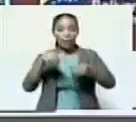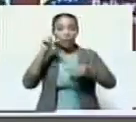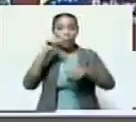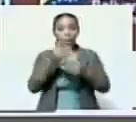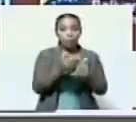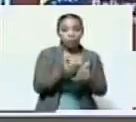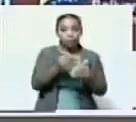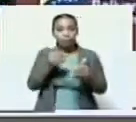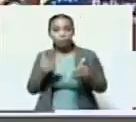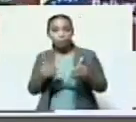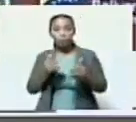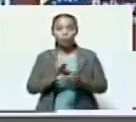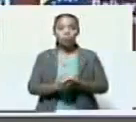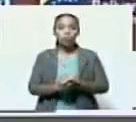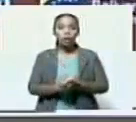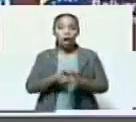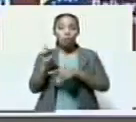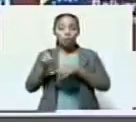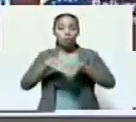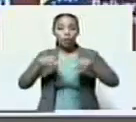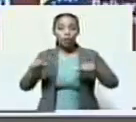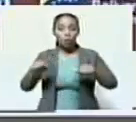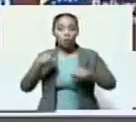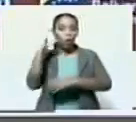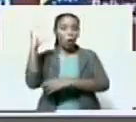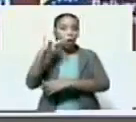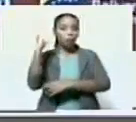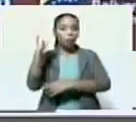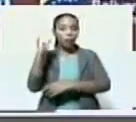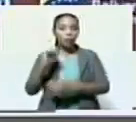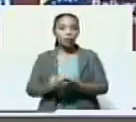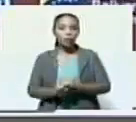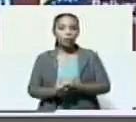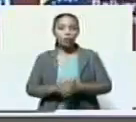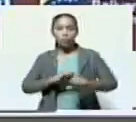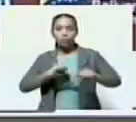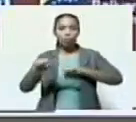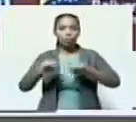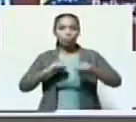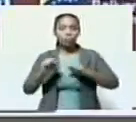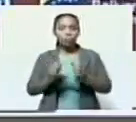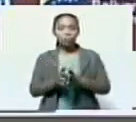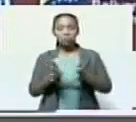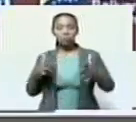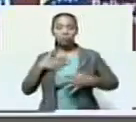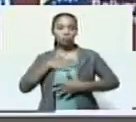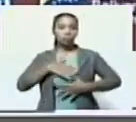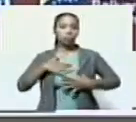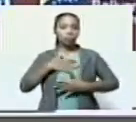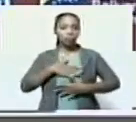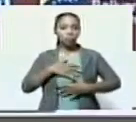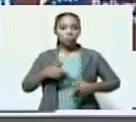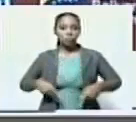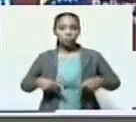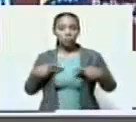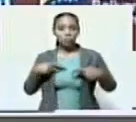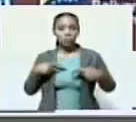retroceder a su territorio colombiano y actuar a sus anchas, habida cuenta de la